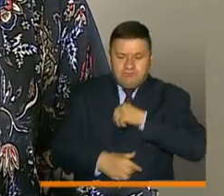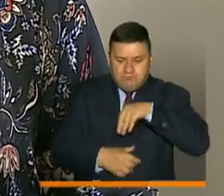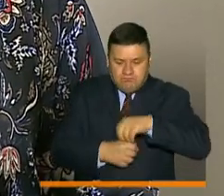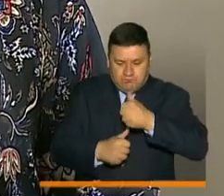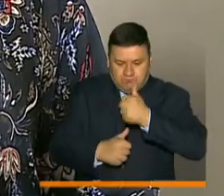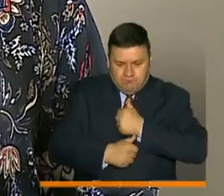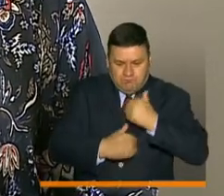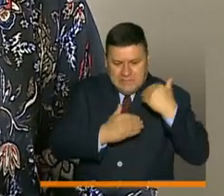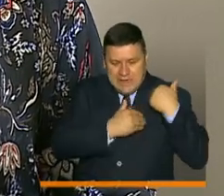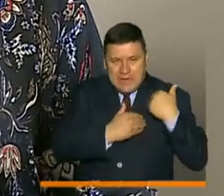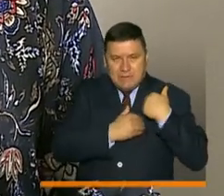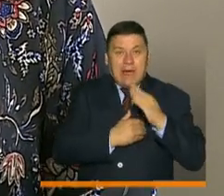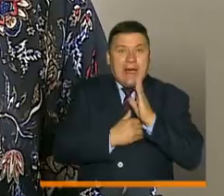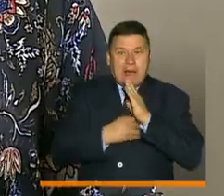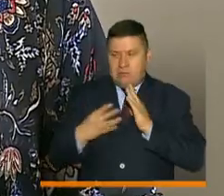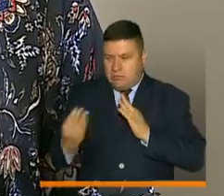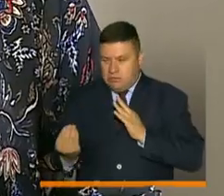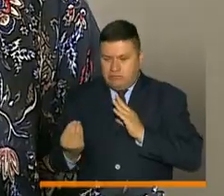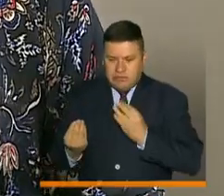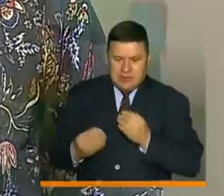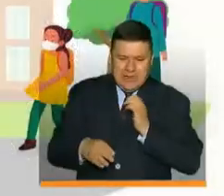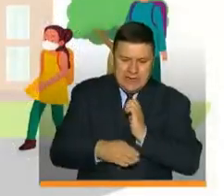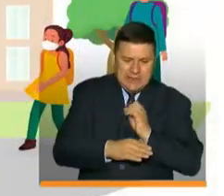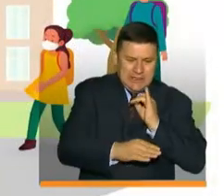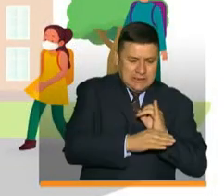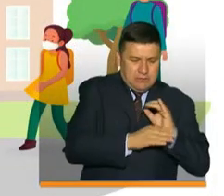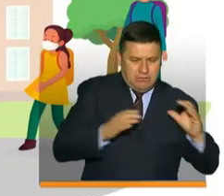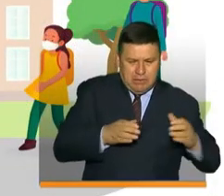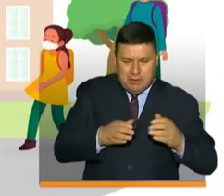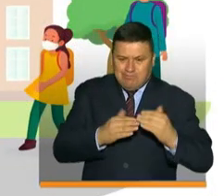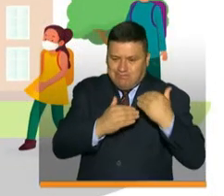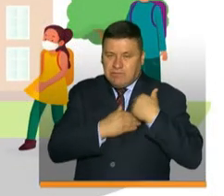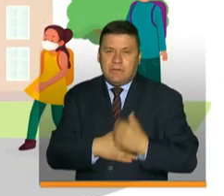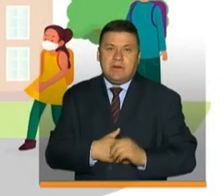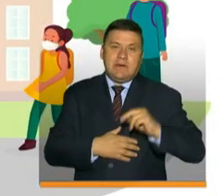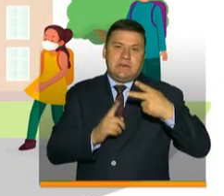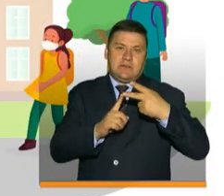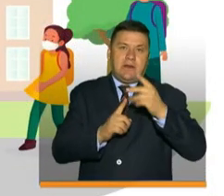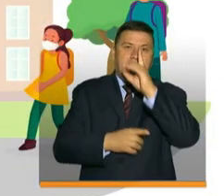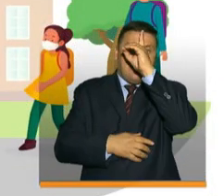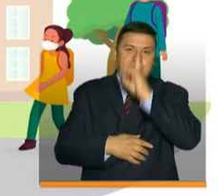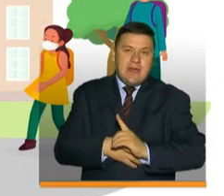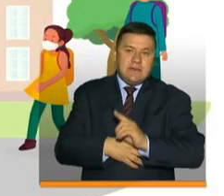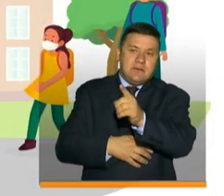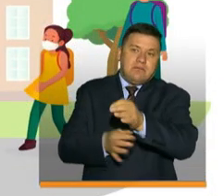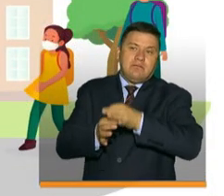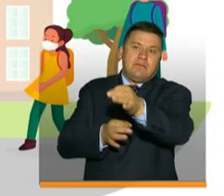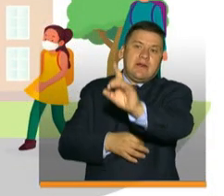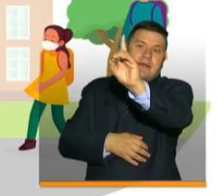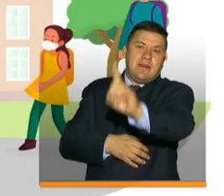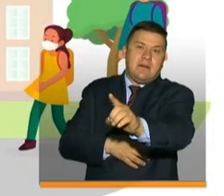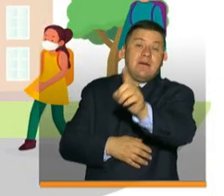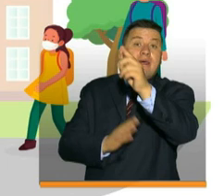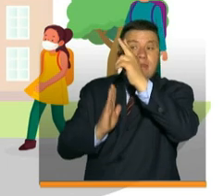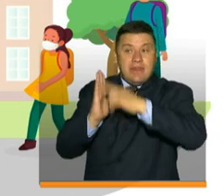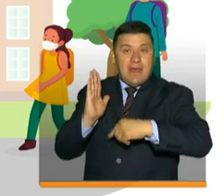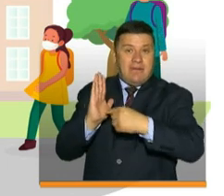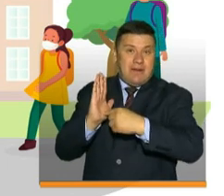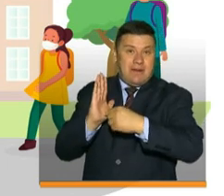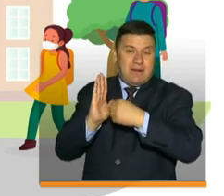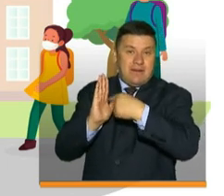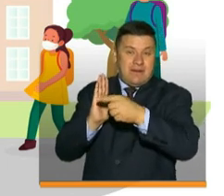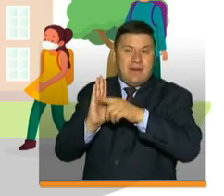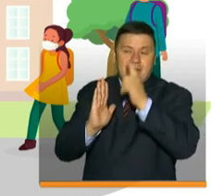entre todos los actores y entre todas las autoridades. La segunda palabra, decisión de entidad territorial, tiene que leer el contexto local y